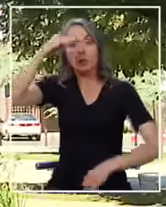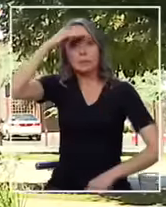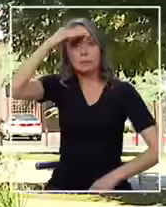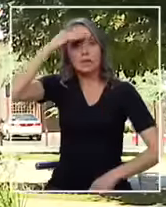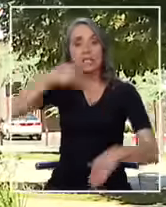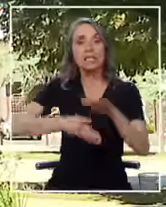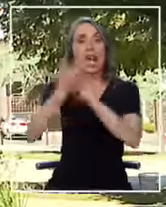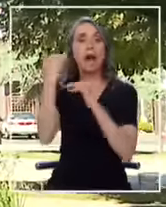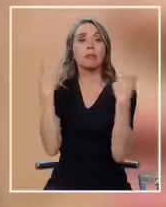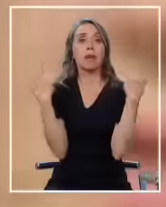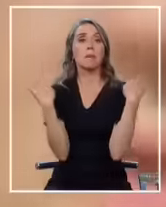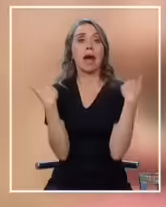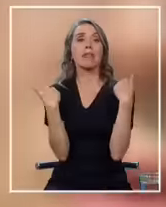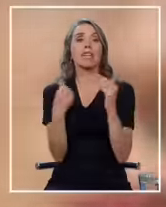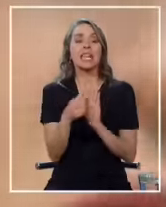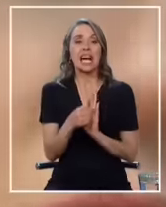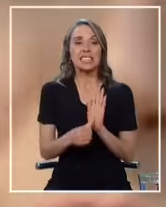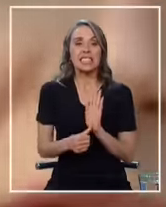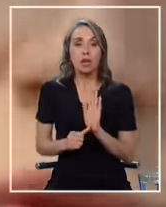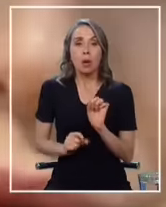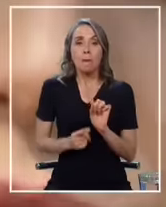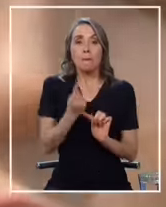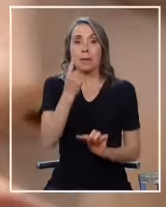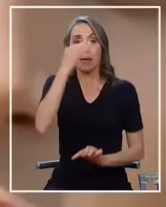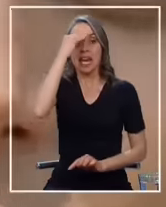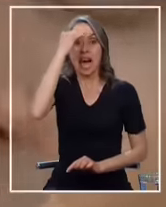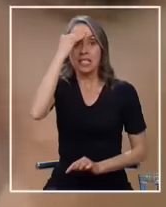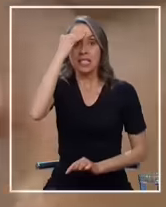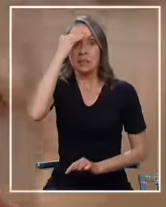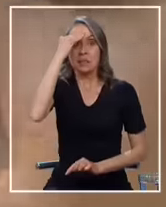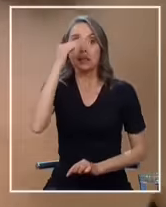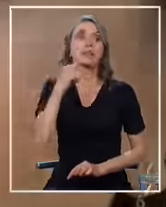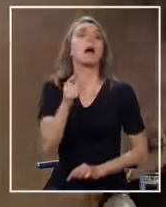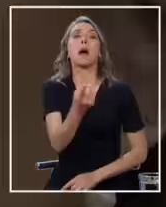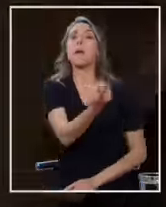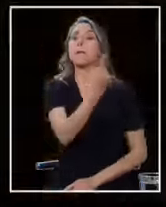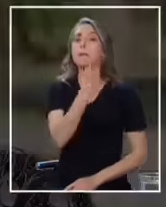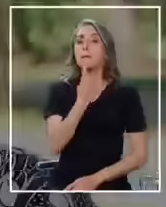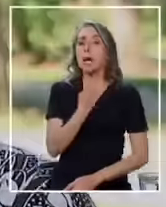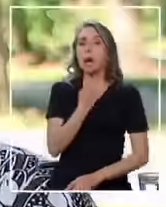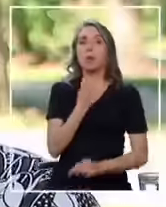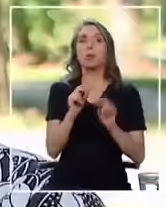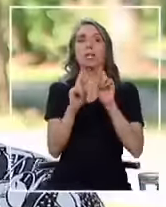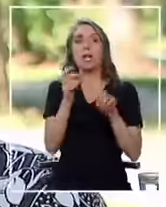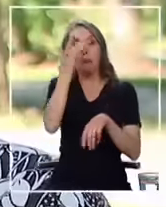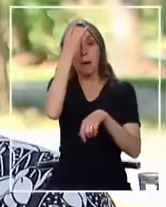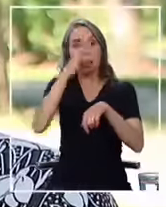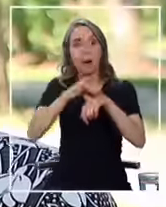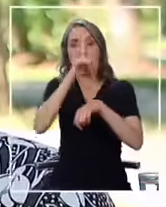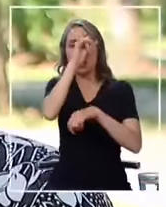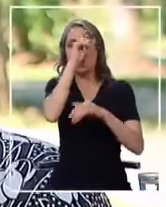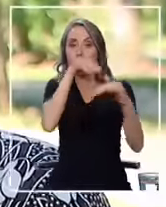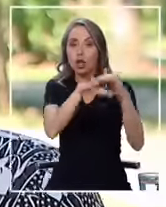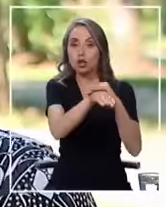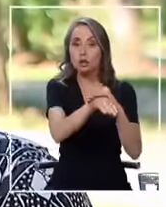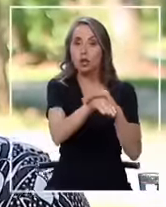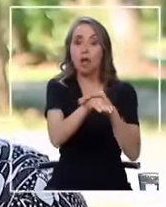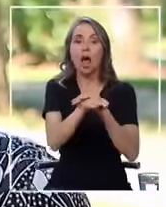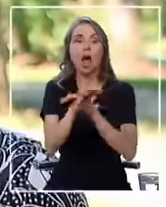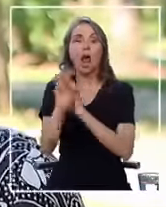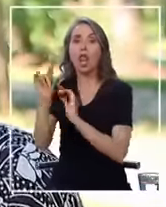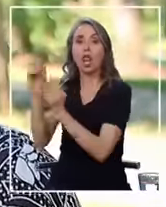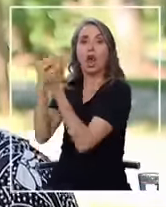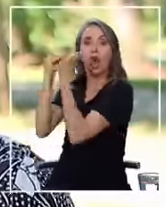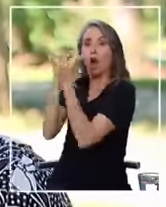tuvo en el internado de cirugía, su primera experiencia de este tipo. Nos hicieron una pregunta de algo sobre pacientes hospitalizados que obviamente no habíamos visto